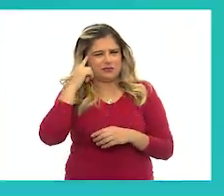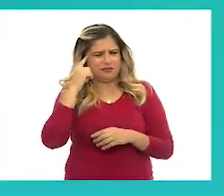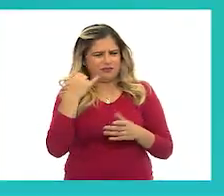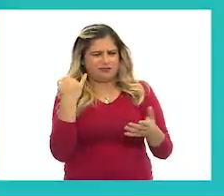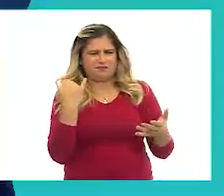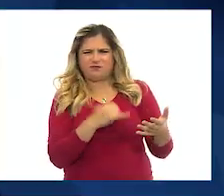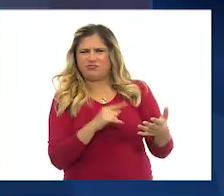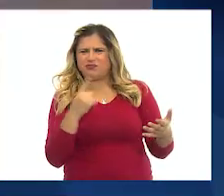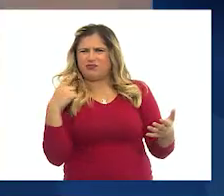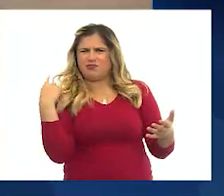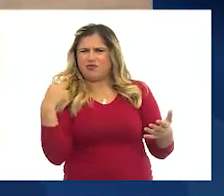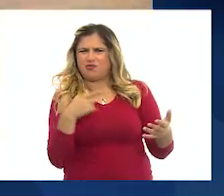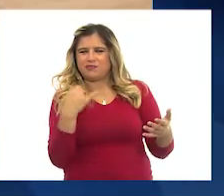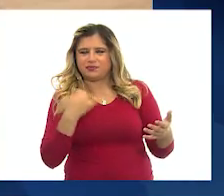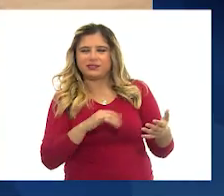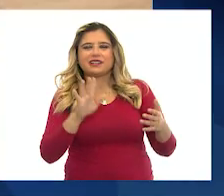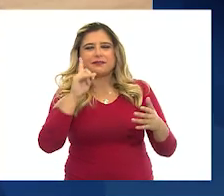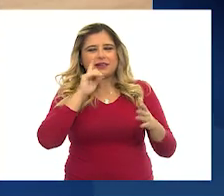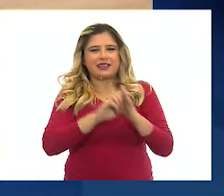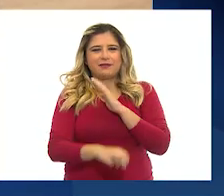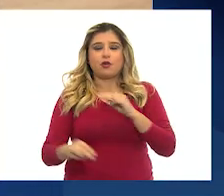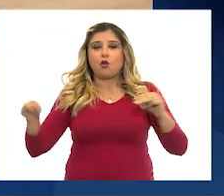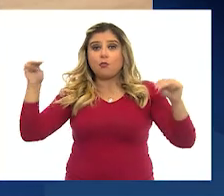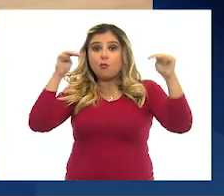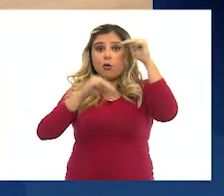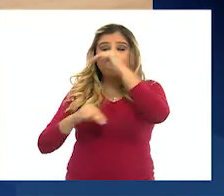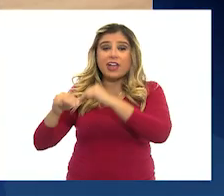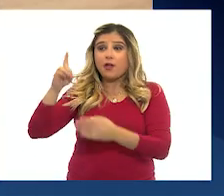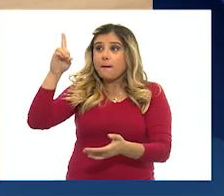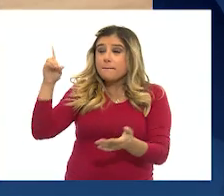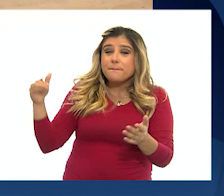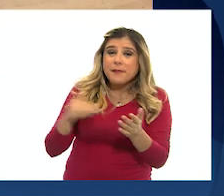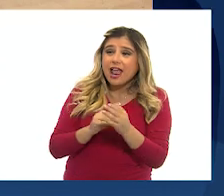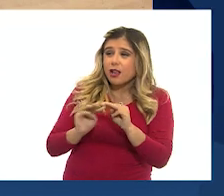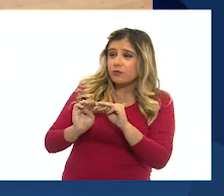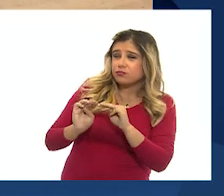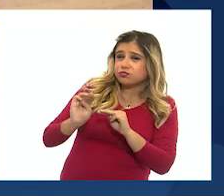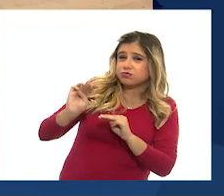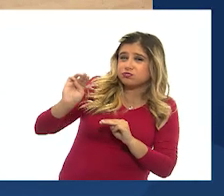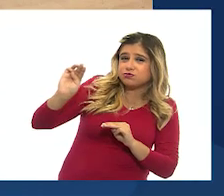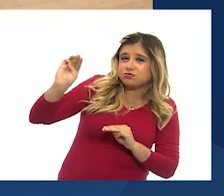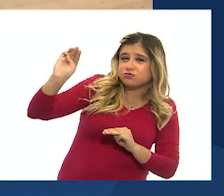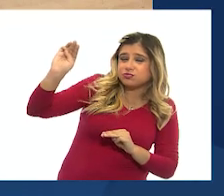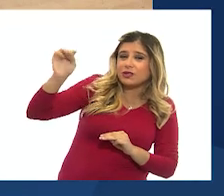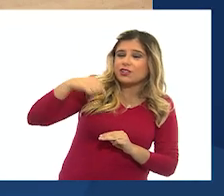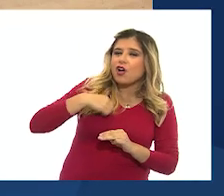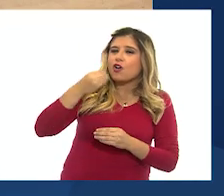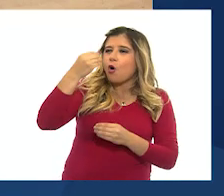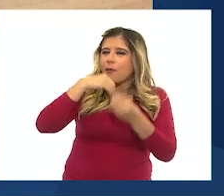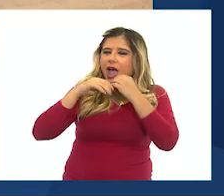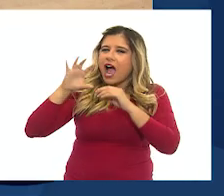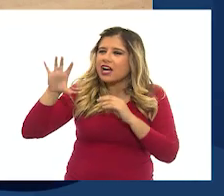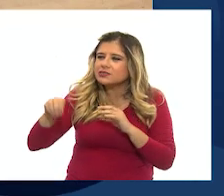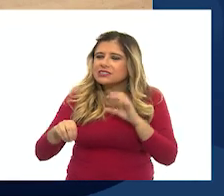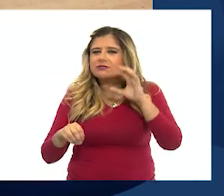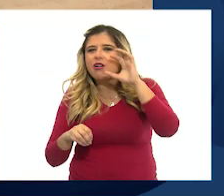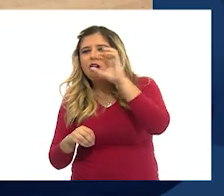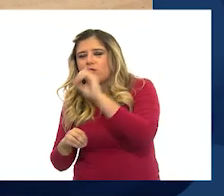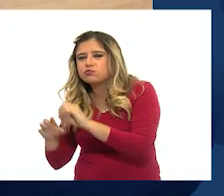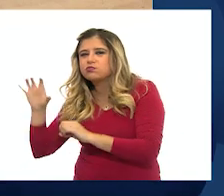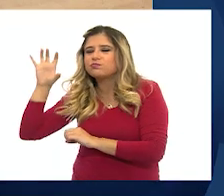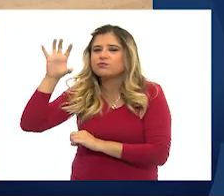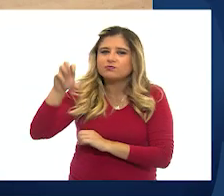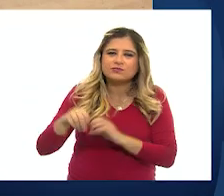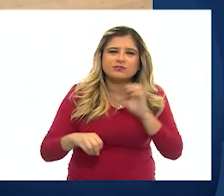ejemplo, cuando dice lo siguiente: la montaña tiene 1000 metros de altura. He decidido comérmela poco a poco. Es una montaña